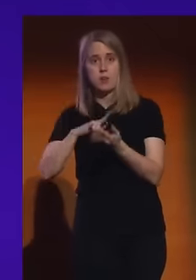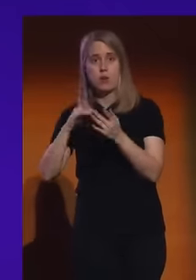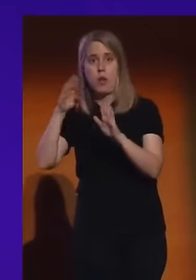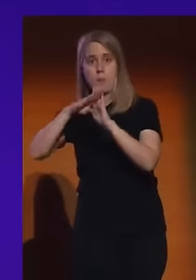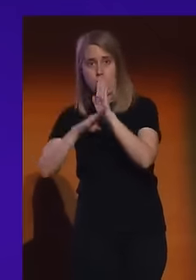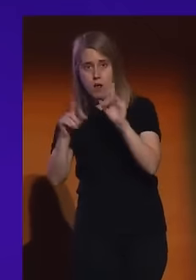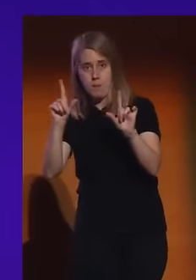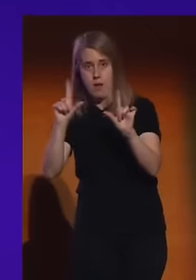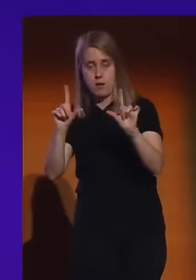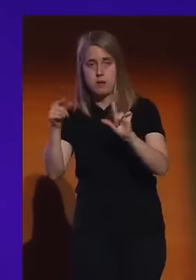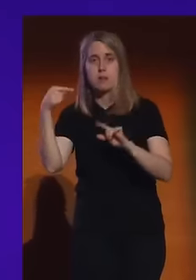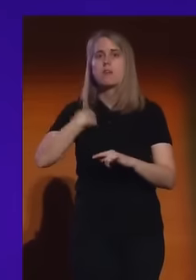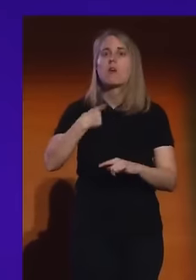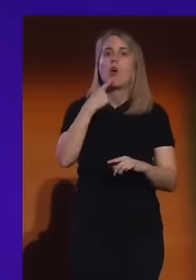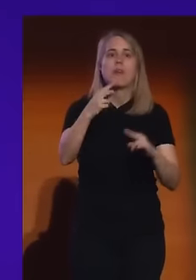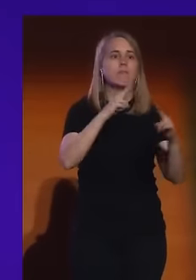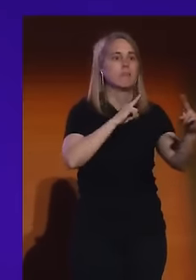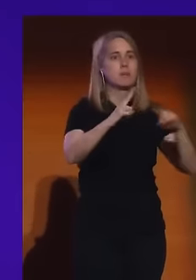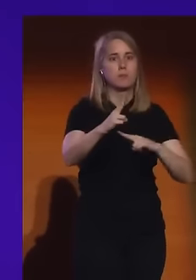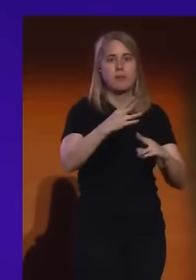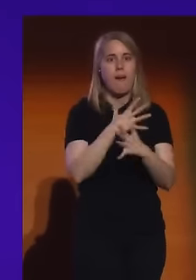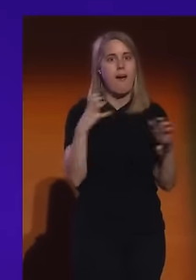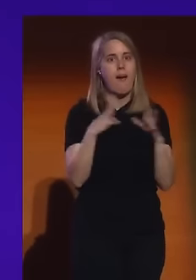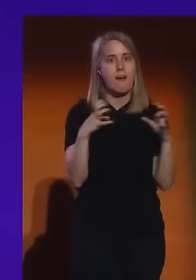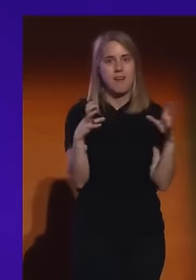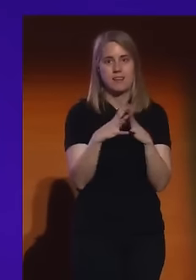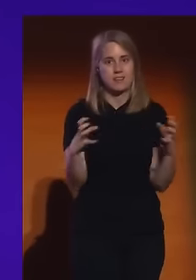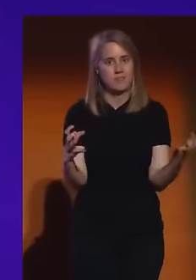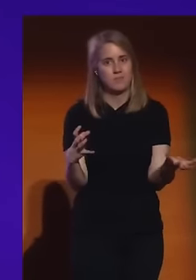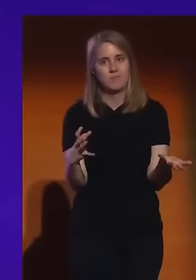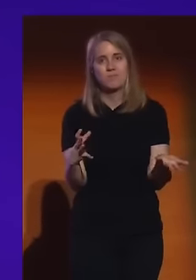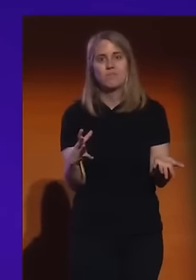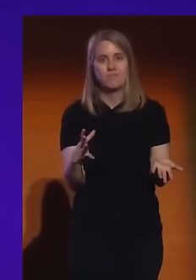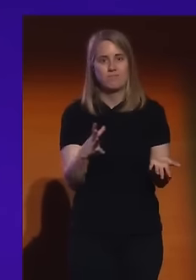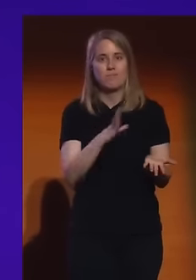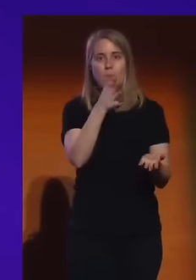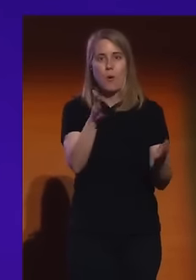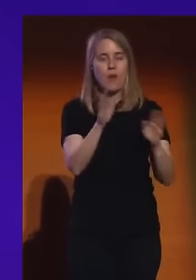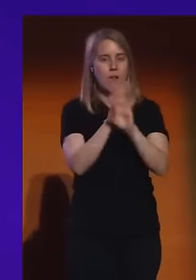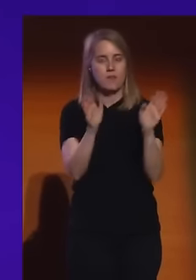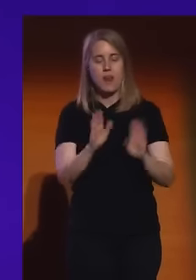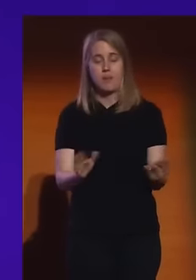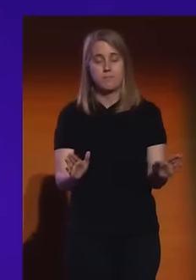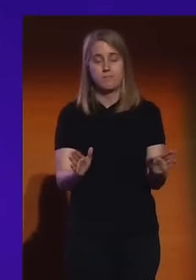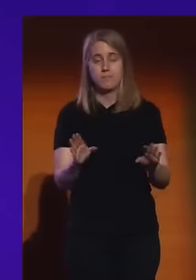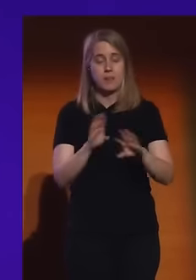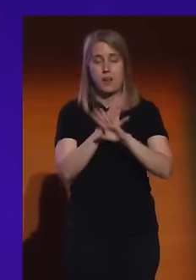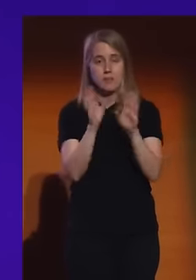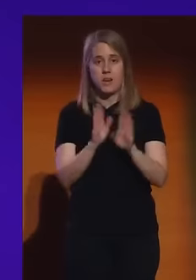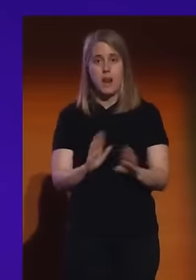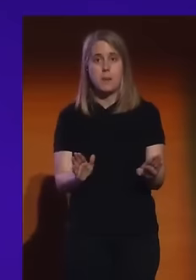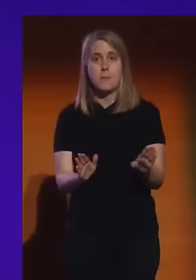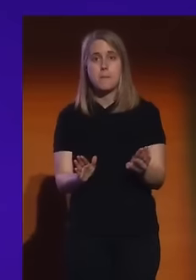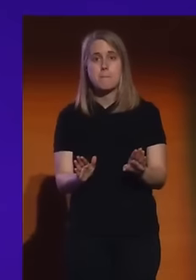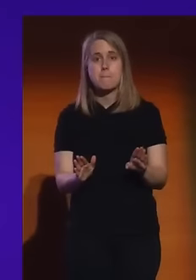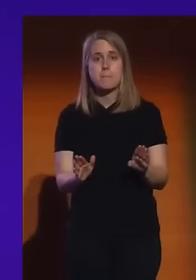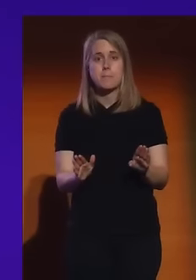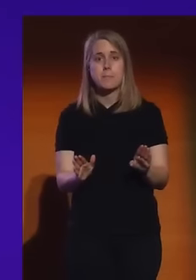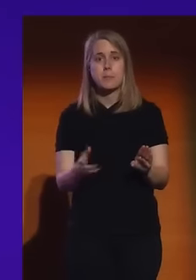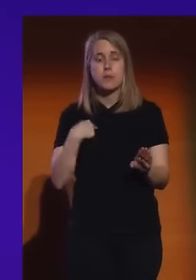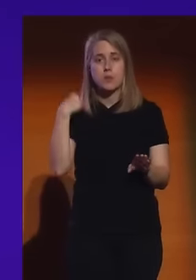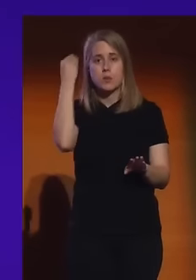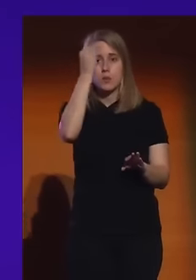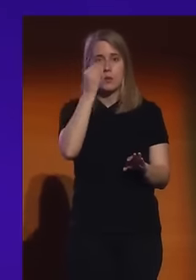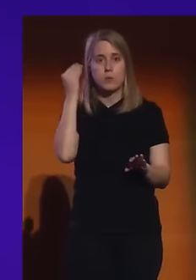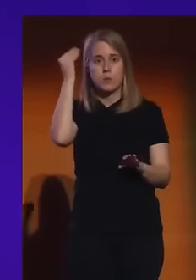respuesta que tenía muchas ganas de dar porque En definitiva En definitiva